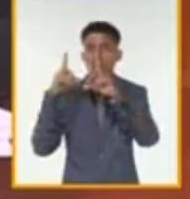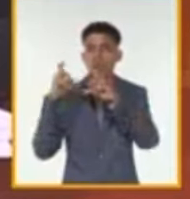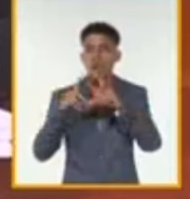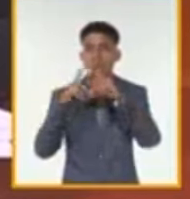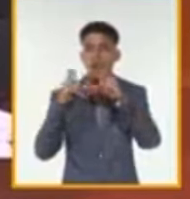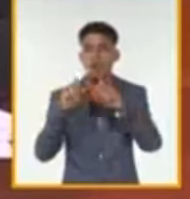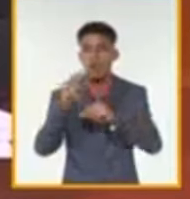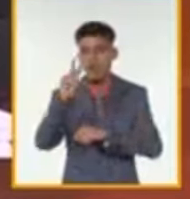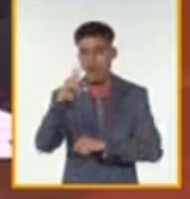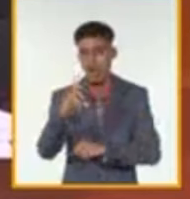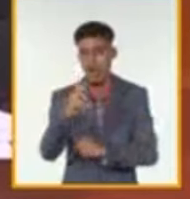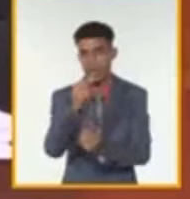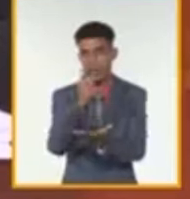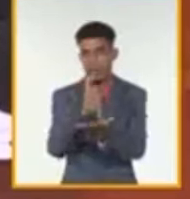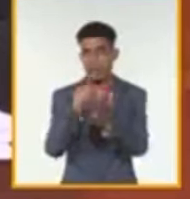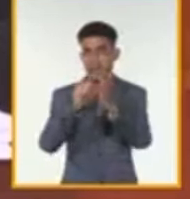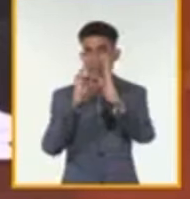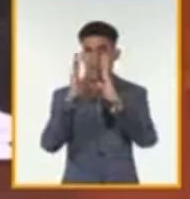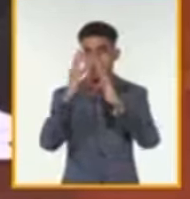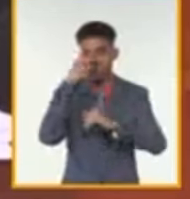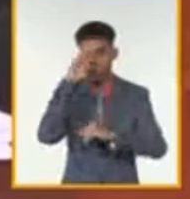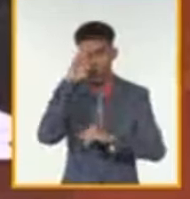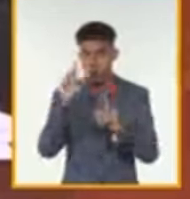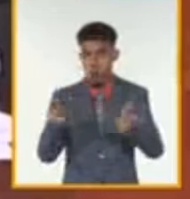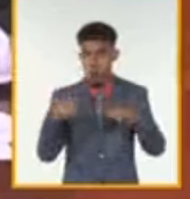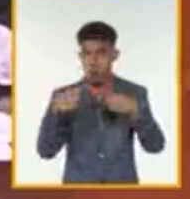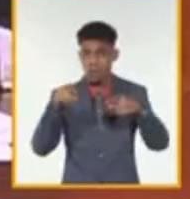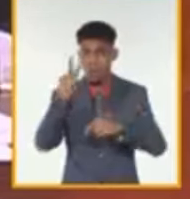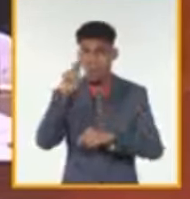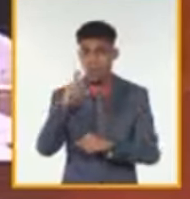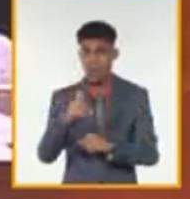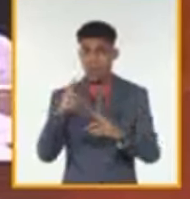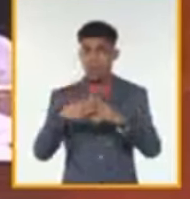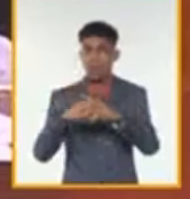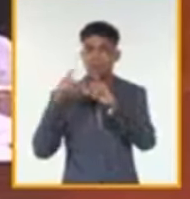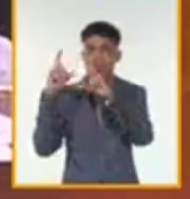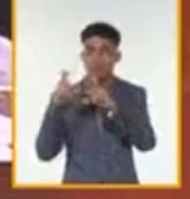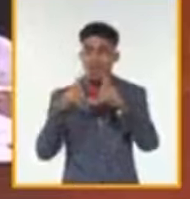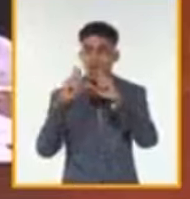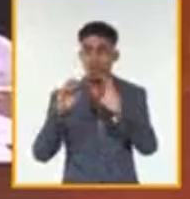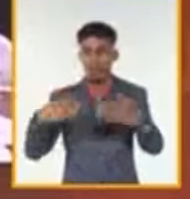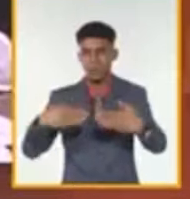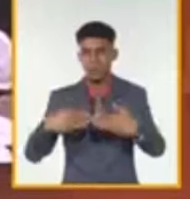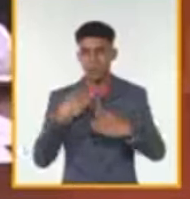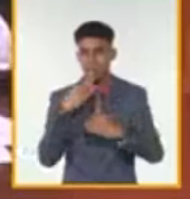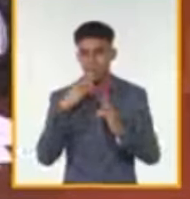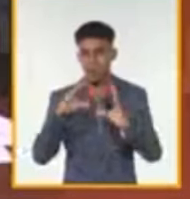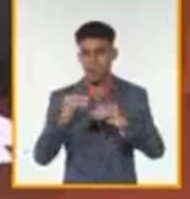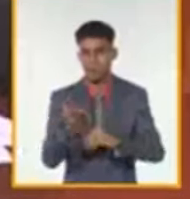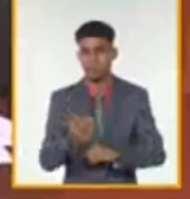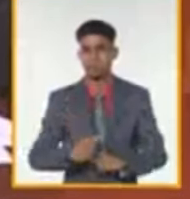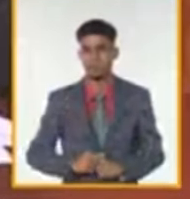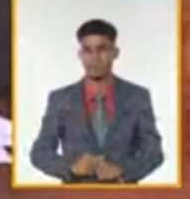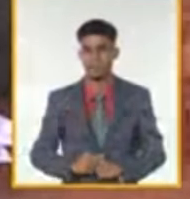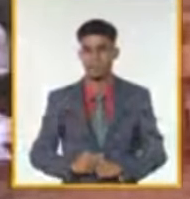territorio en el centro del país con música de Villa Clara imágenes de esta provincia Nos despedimos Buenas